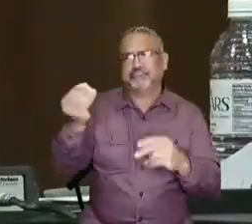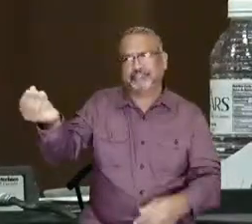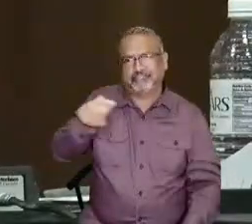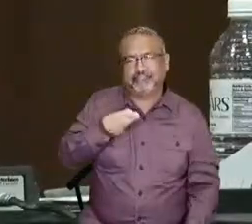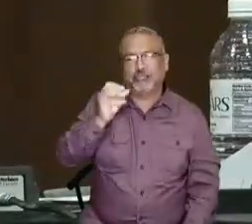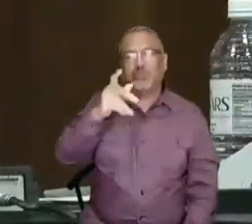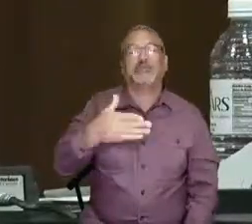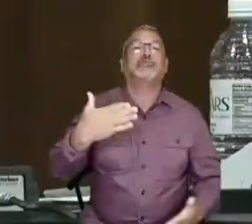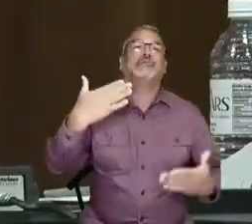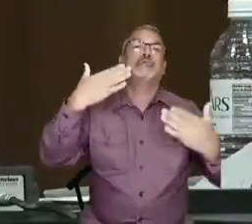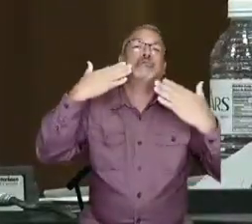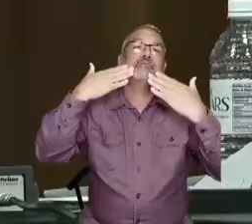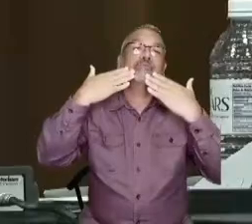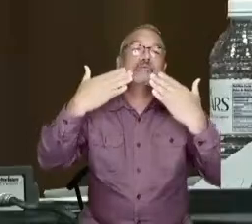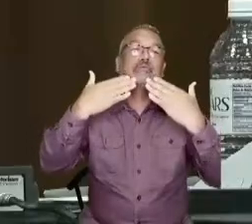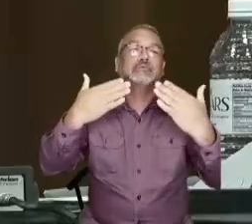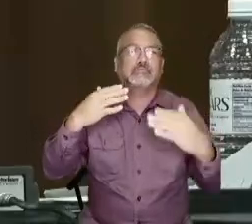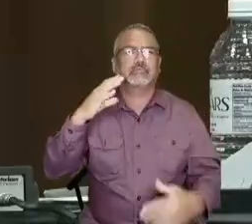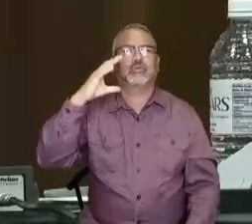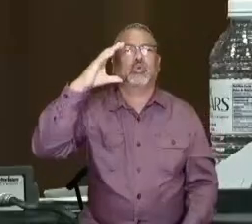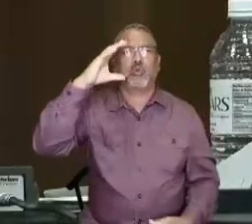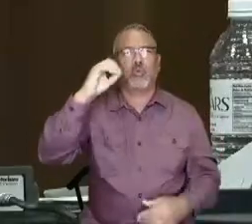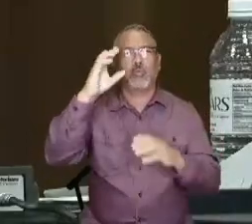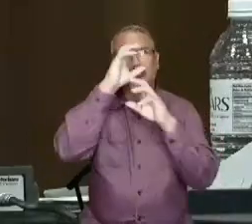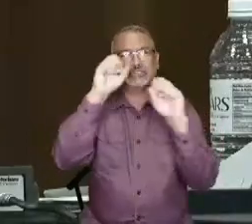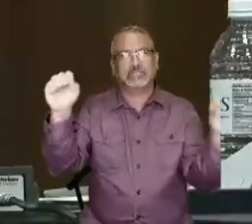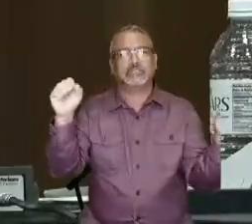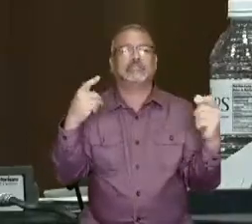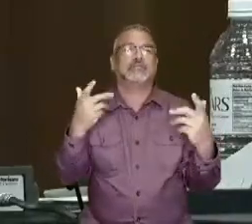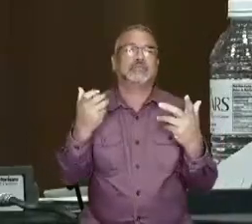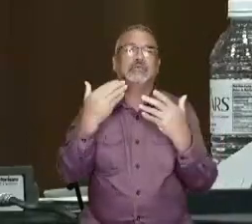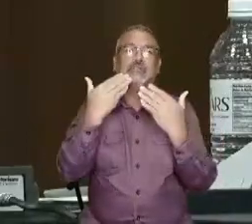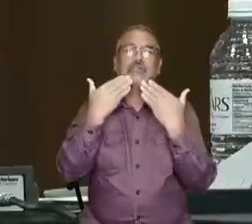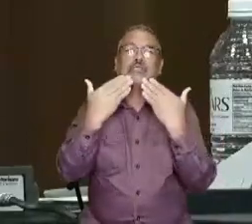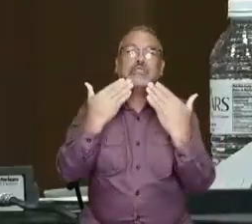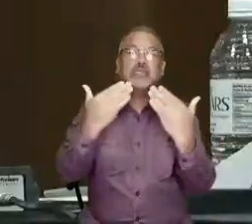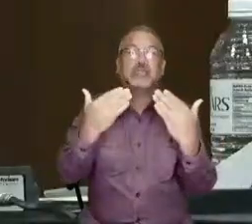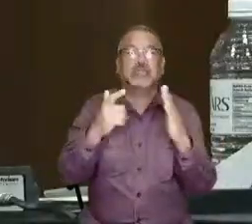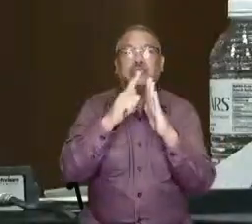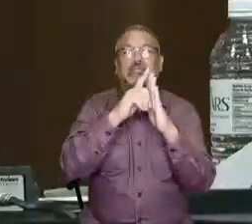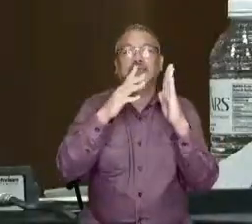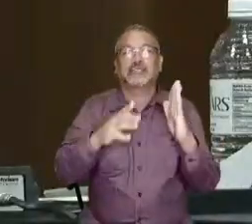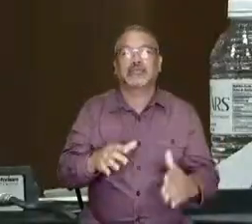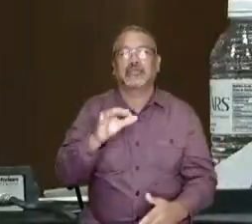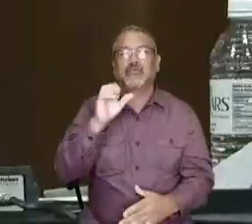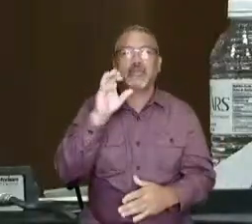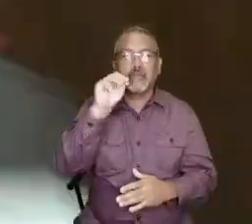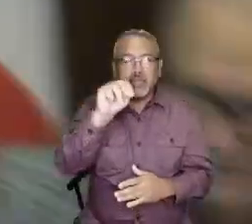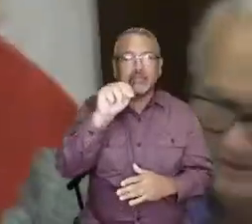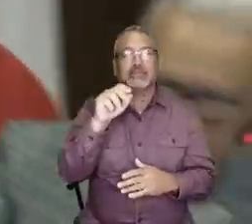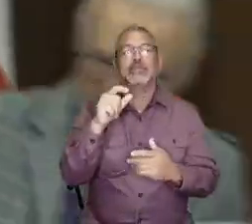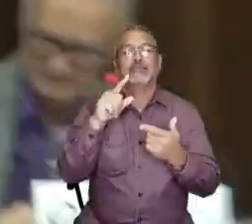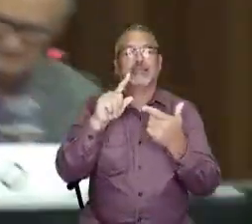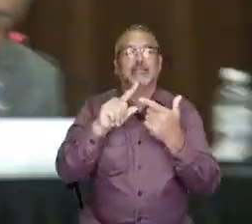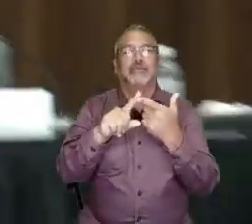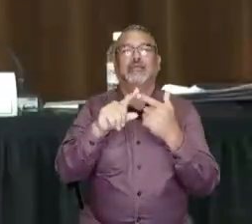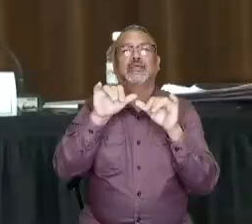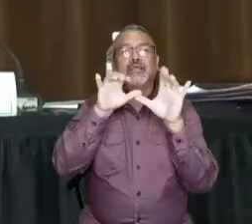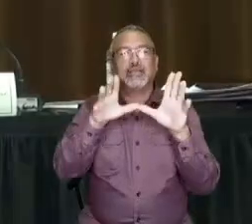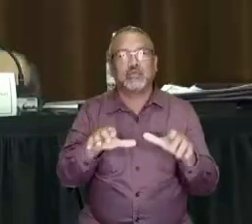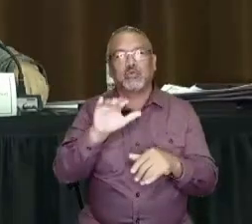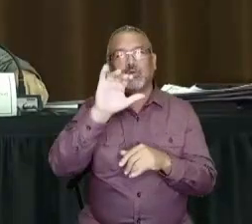pues muchas gracias señor copresidente queremos agradecerle al licenciado fermí fontanes ingeniero edil y al